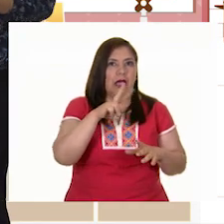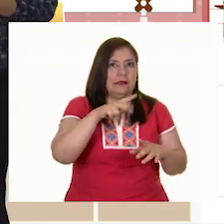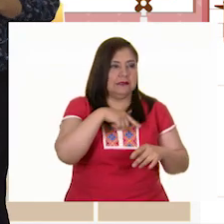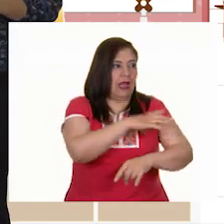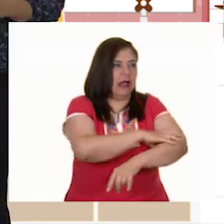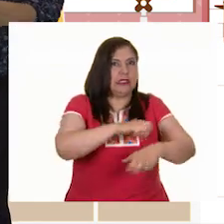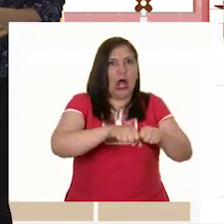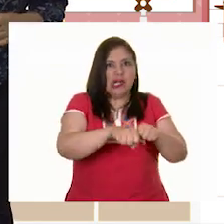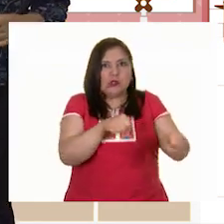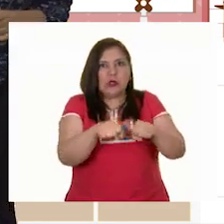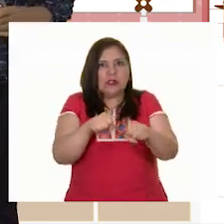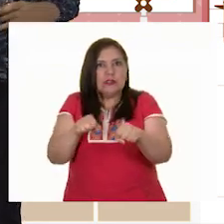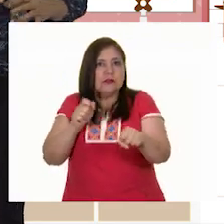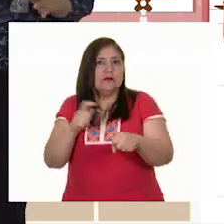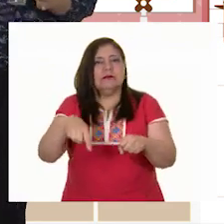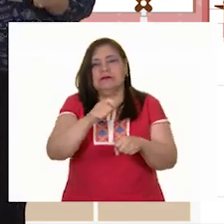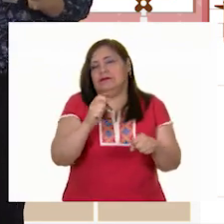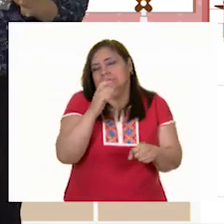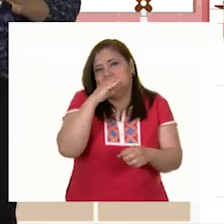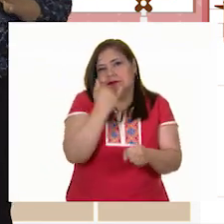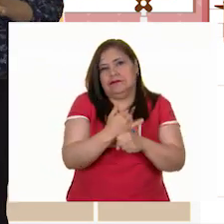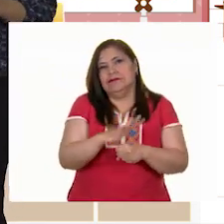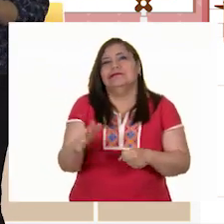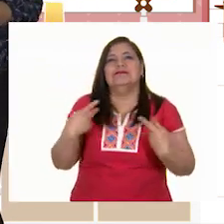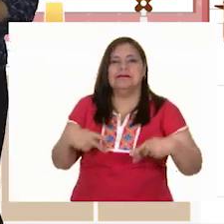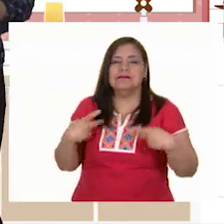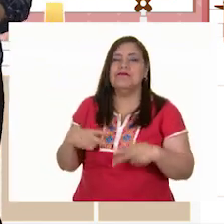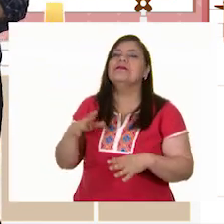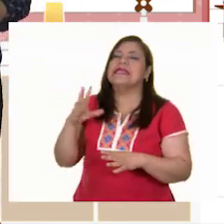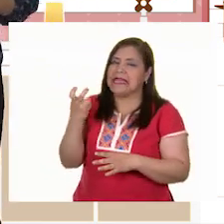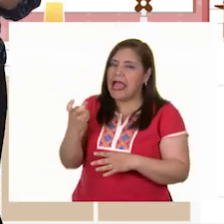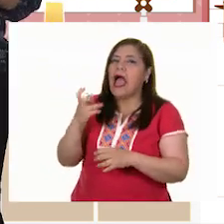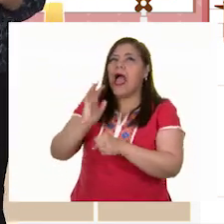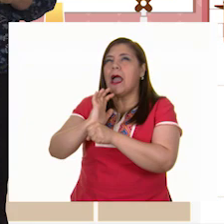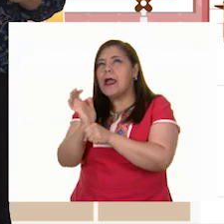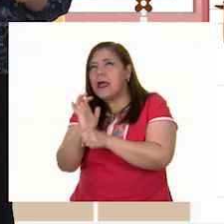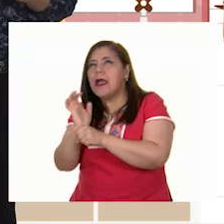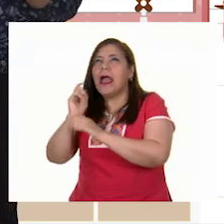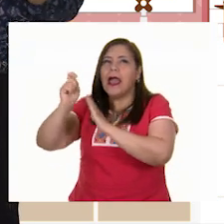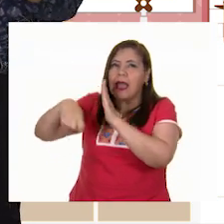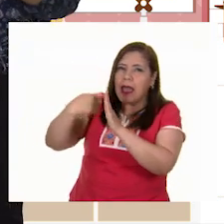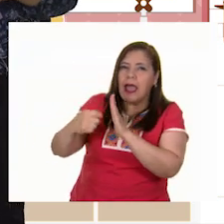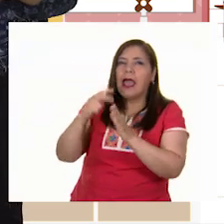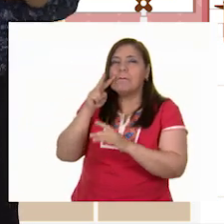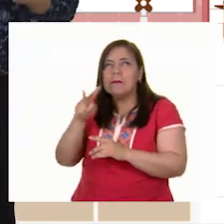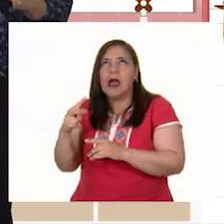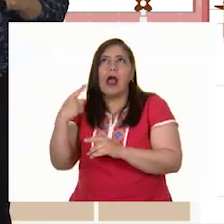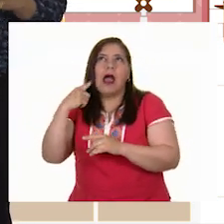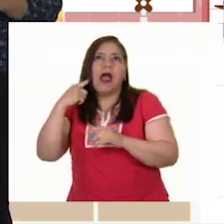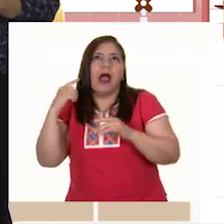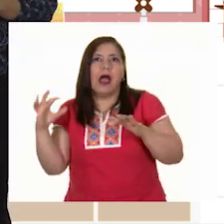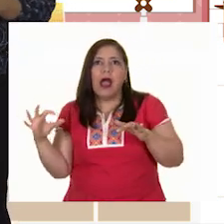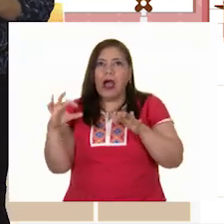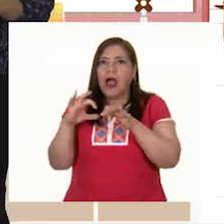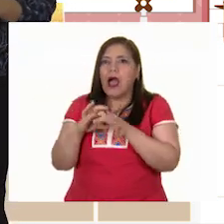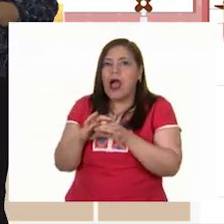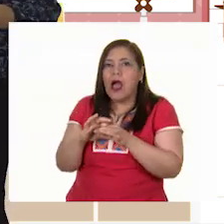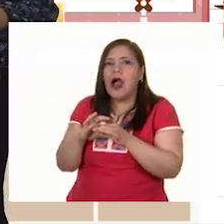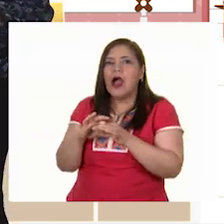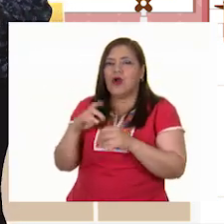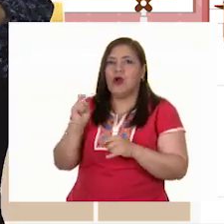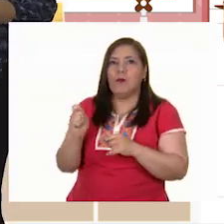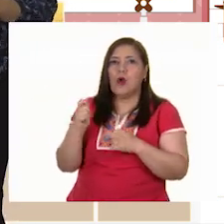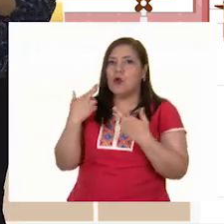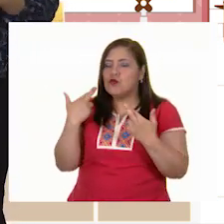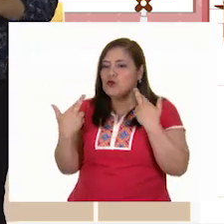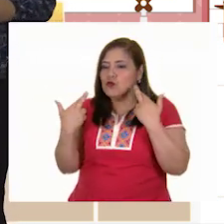la gente. Exactamente. Hay muchas escenas en las pelis en las que se logran realmente estos efectos sonoros a